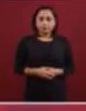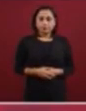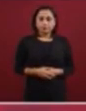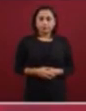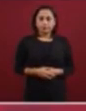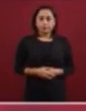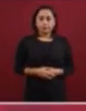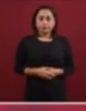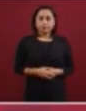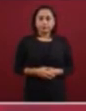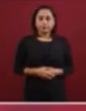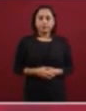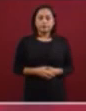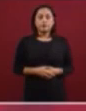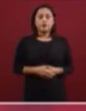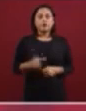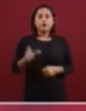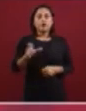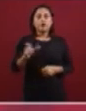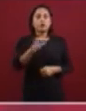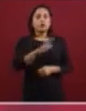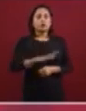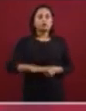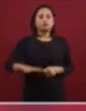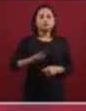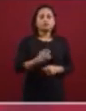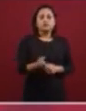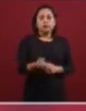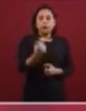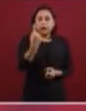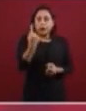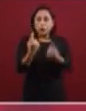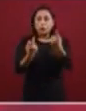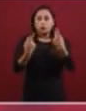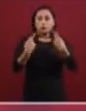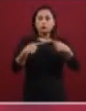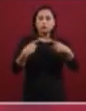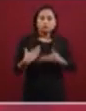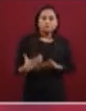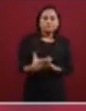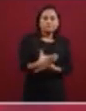mucho capital en pocas manos, cuando